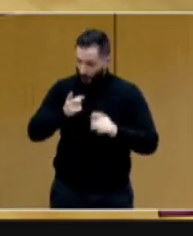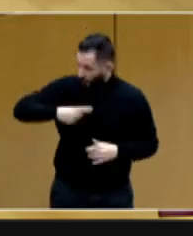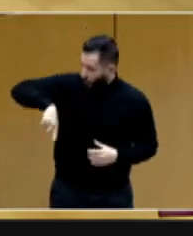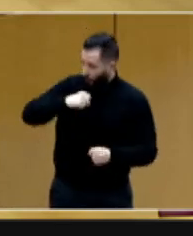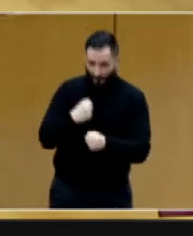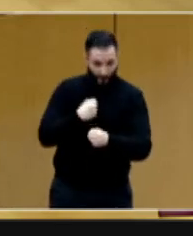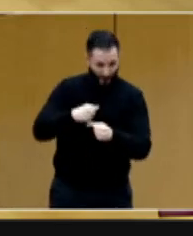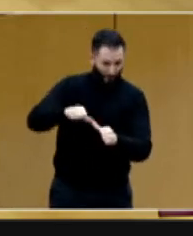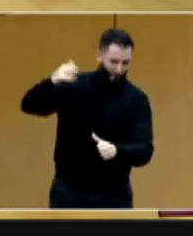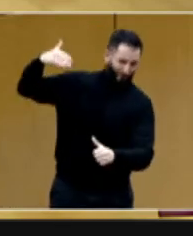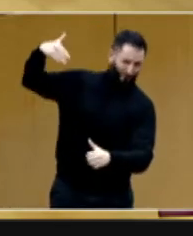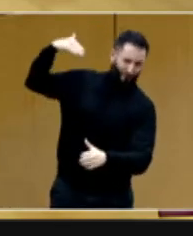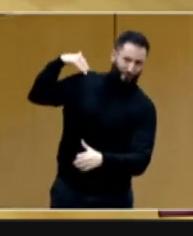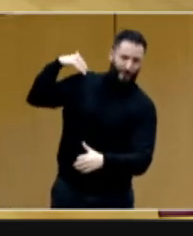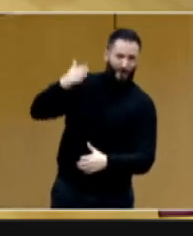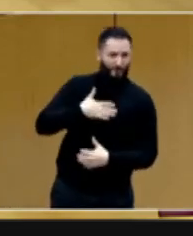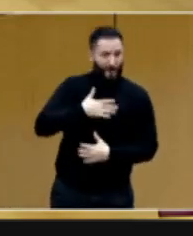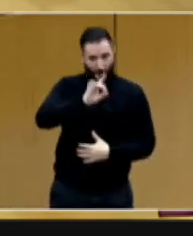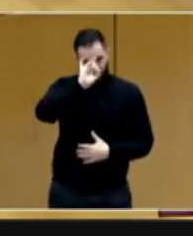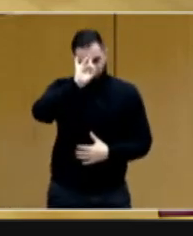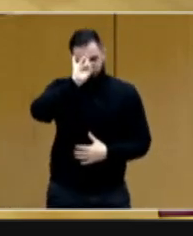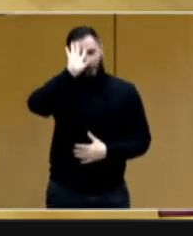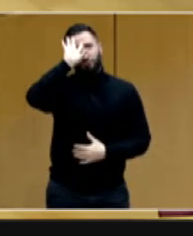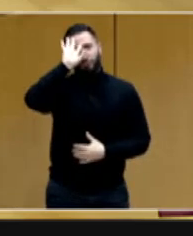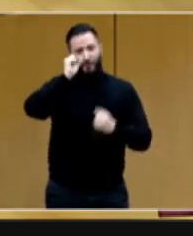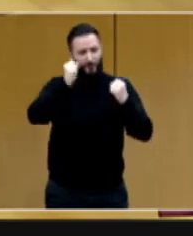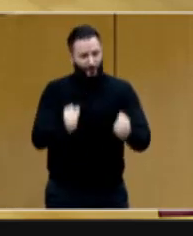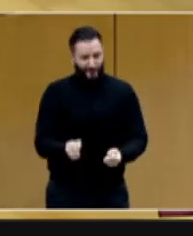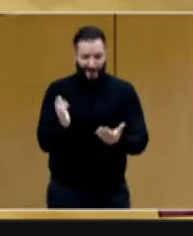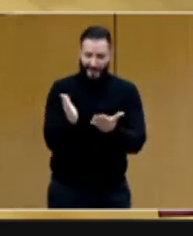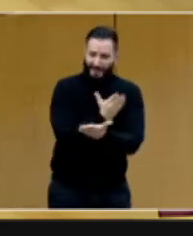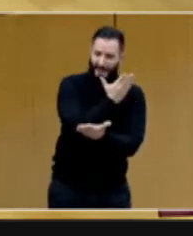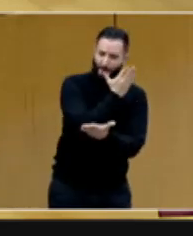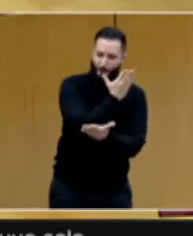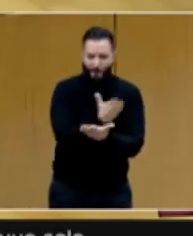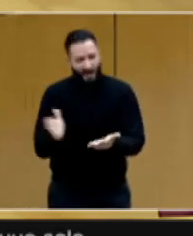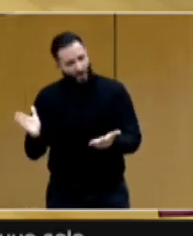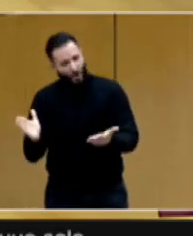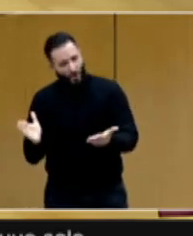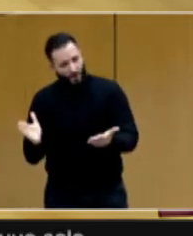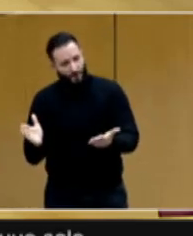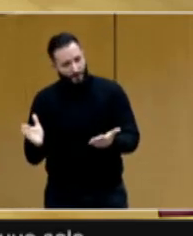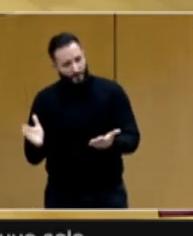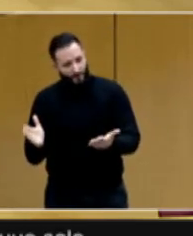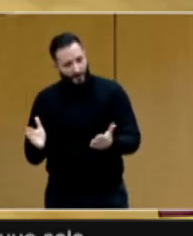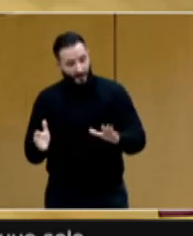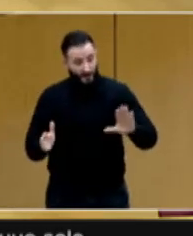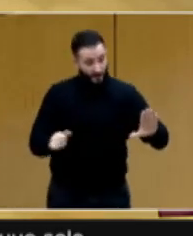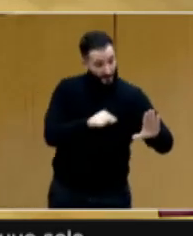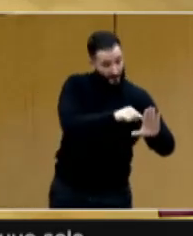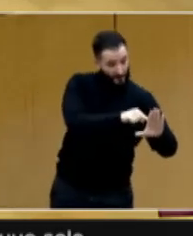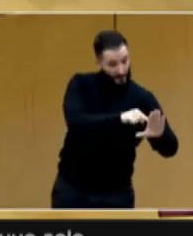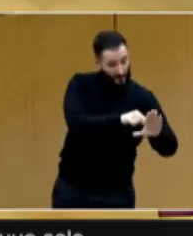años Me sorprende la distinción que hace es entre fomento